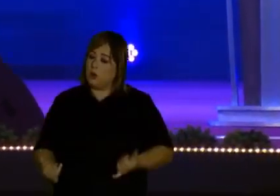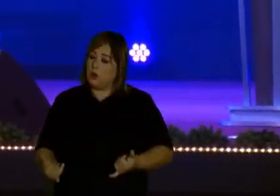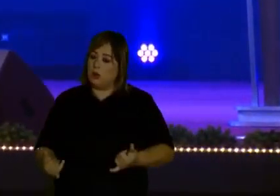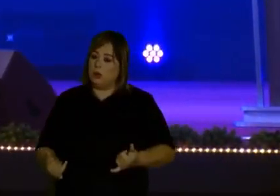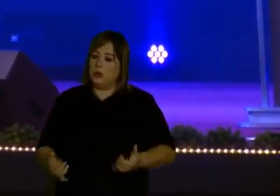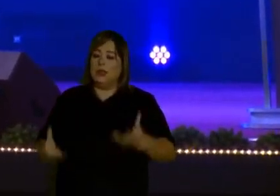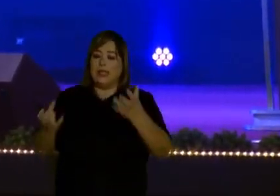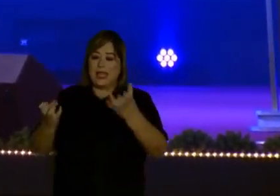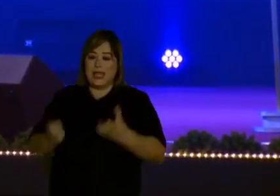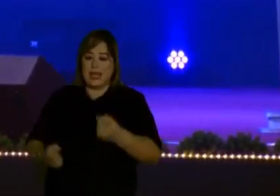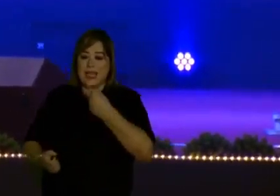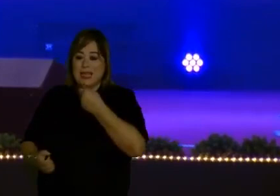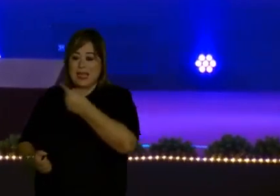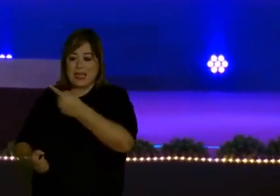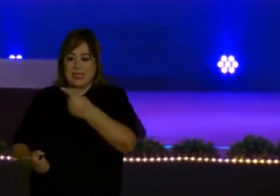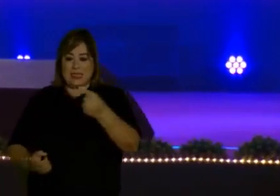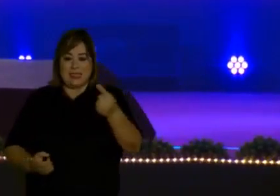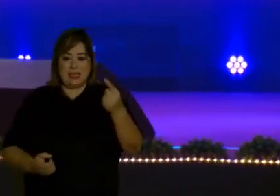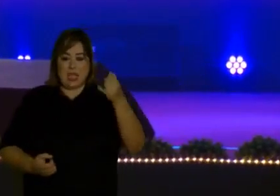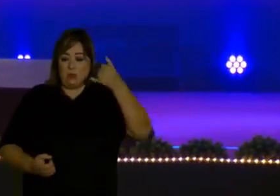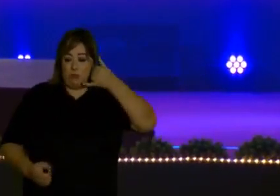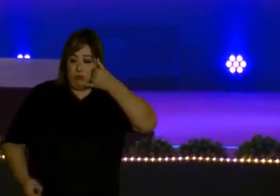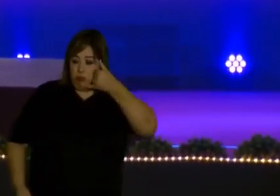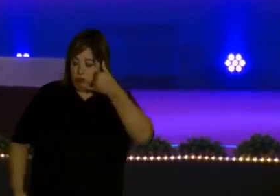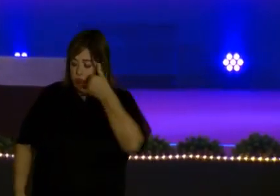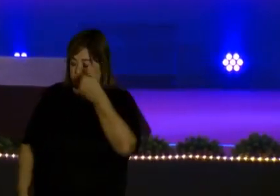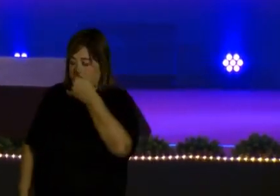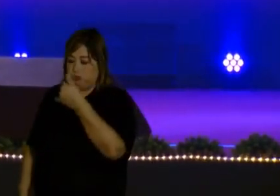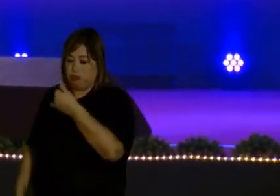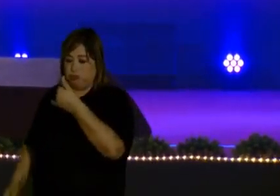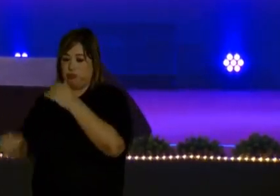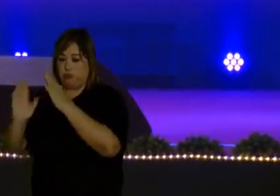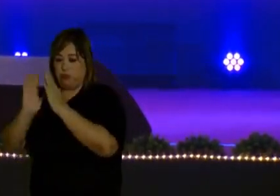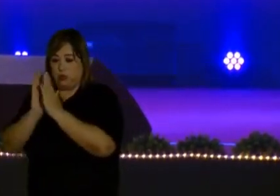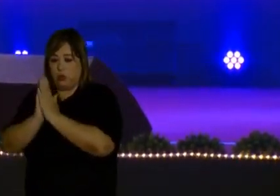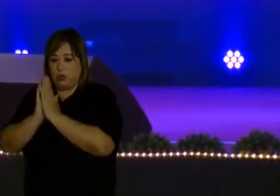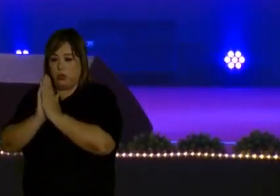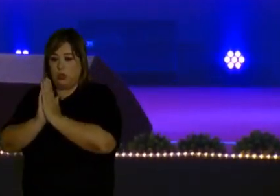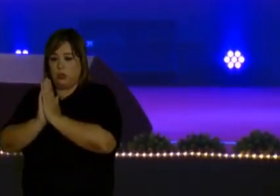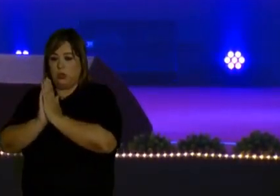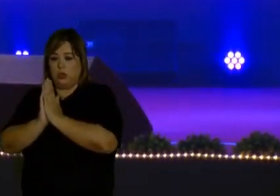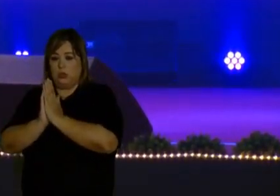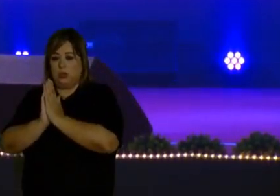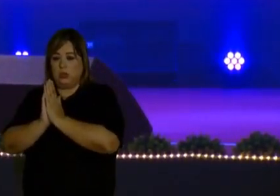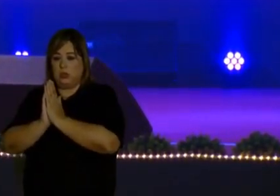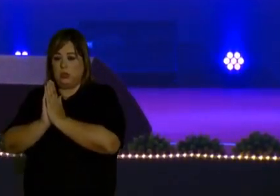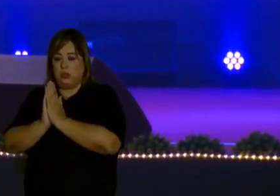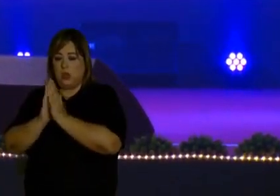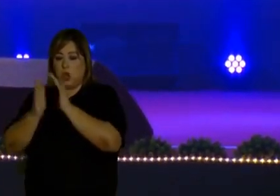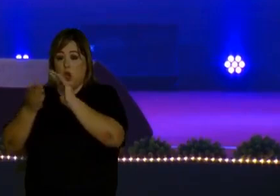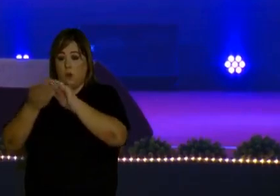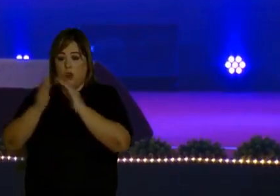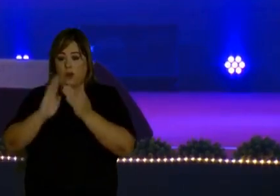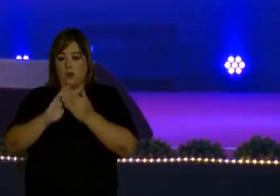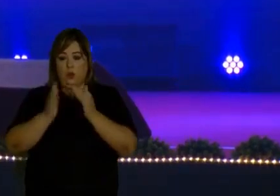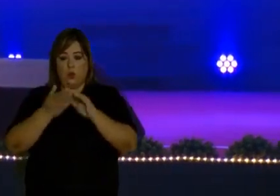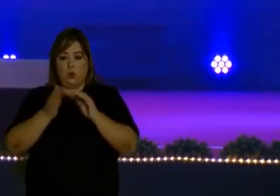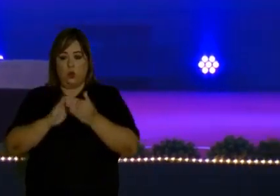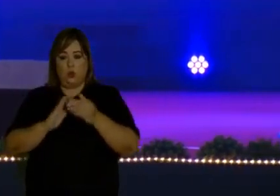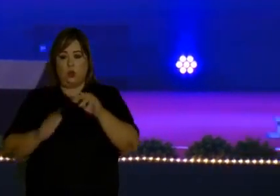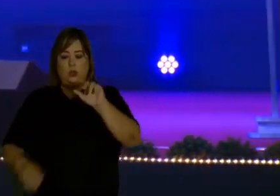quería decirle, hermanos, que él me llamó y yo les comenté y oramos, de que usted sabe que en la ciudad de Kenosha,